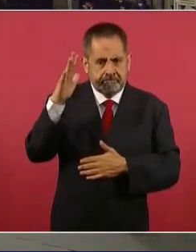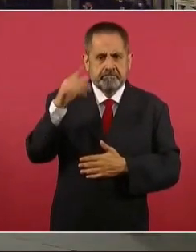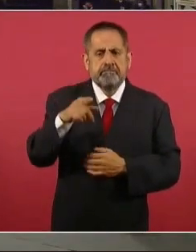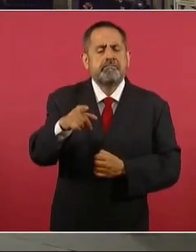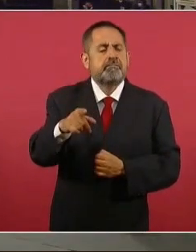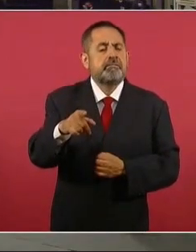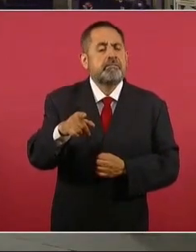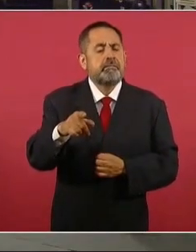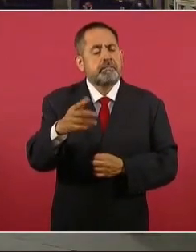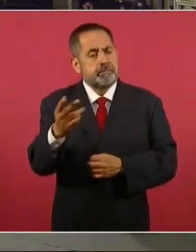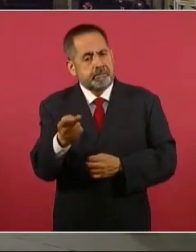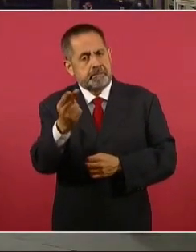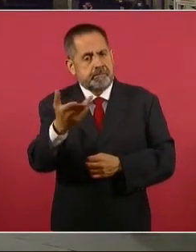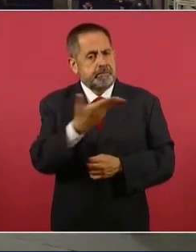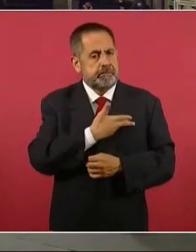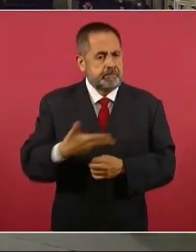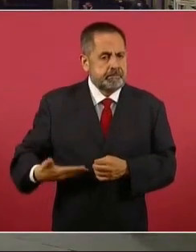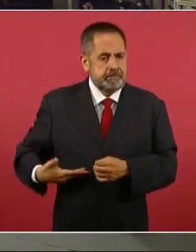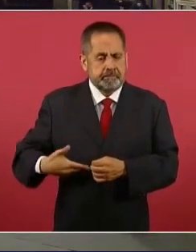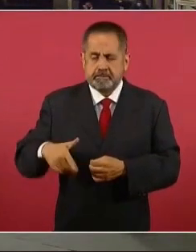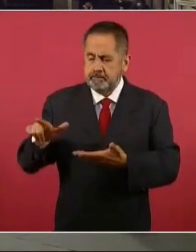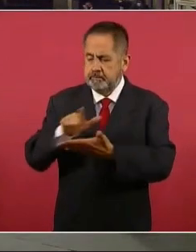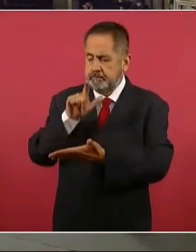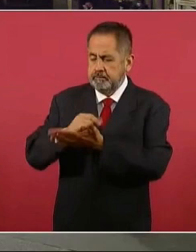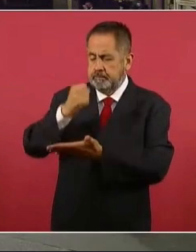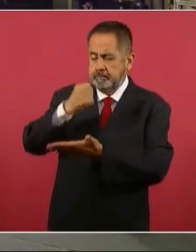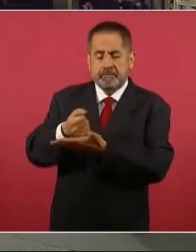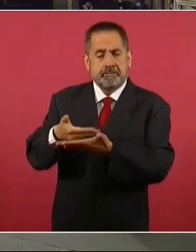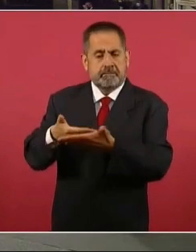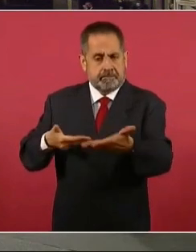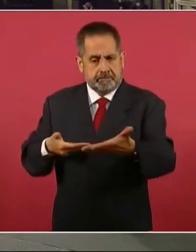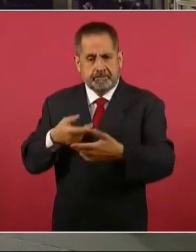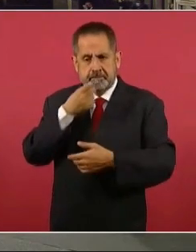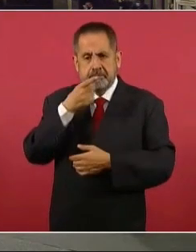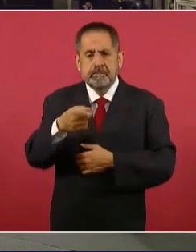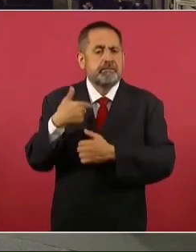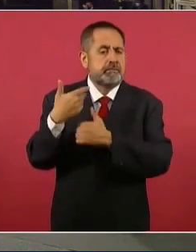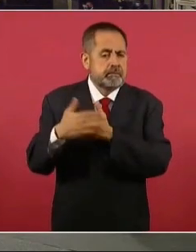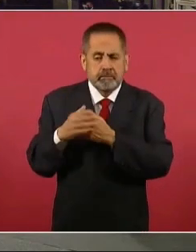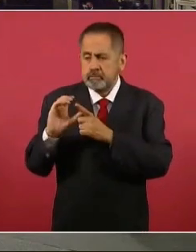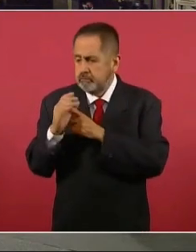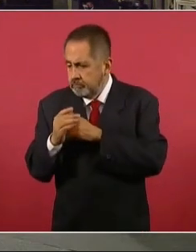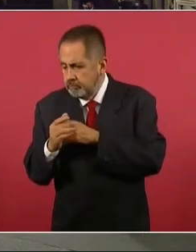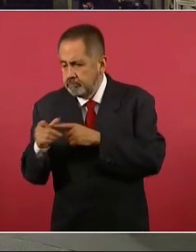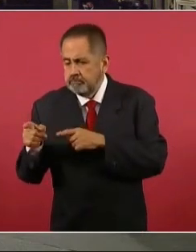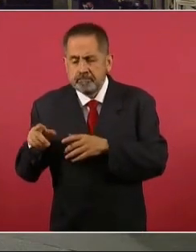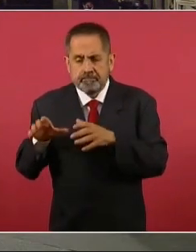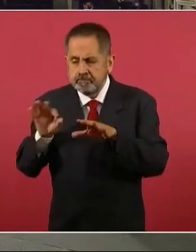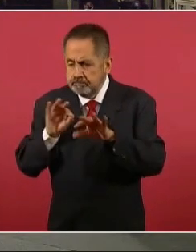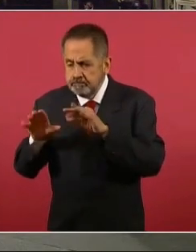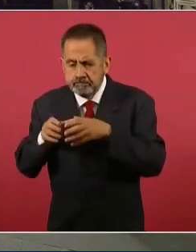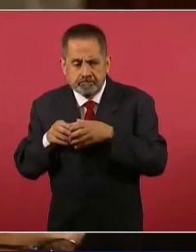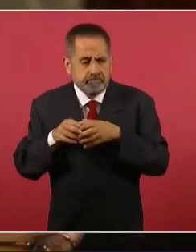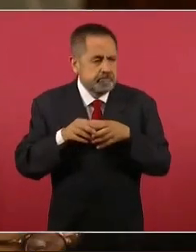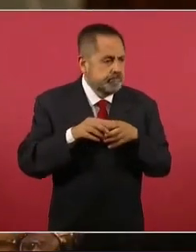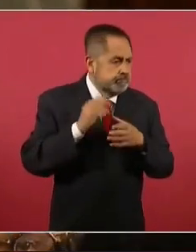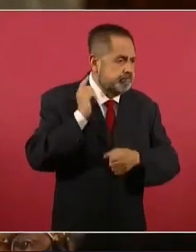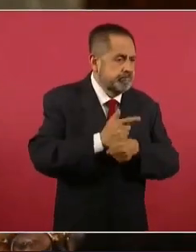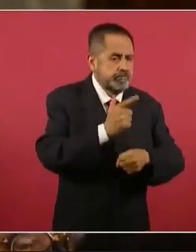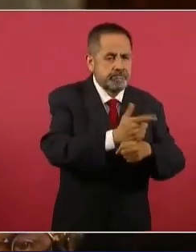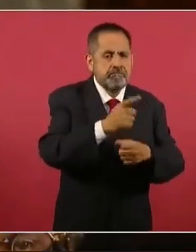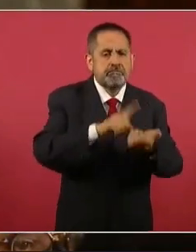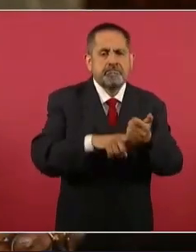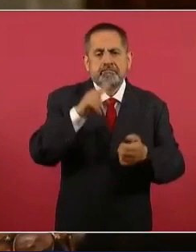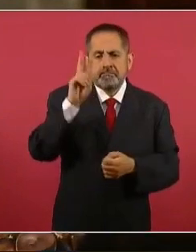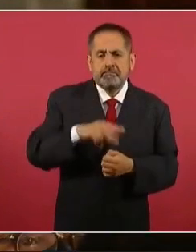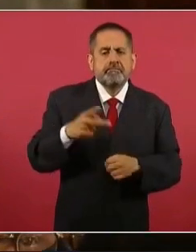señor presidente, ha por decreto ordenado la creación de una comisión para el esclarecimiento y que se sepa la